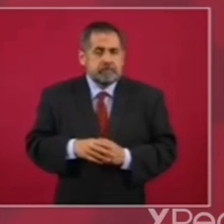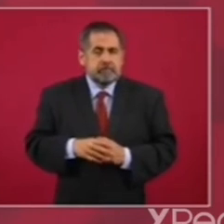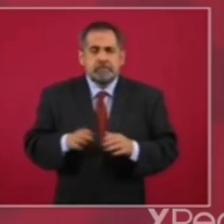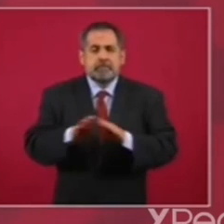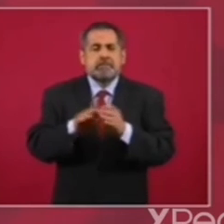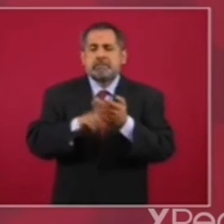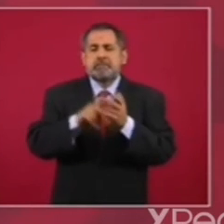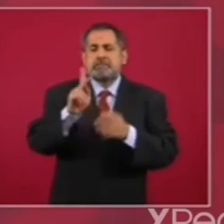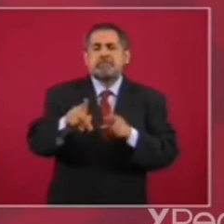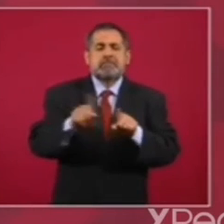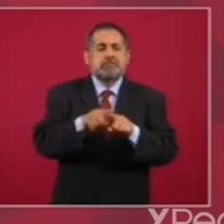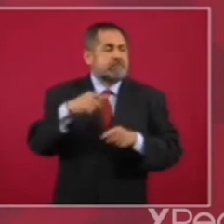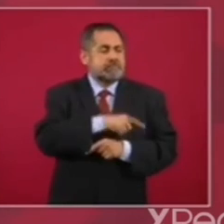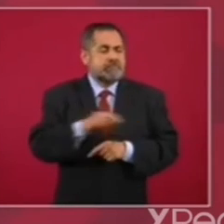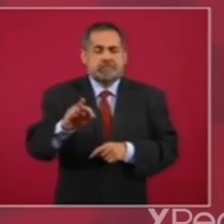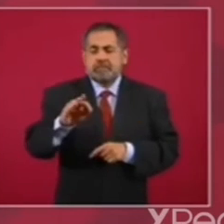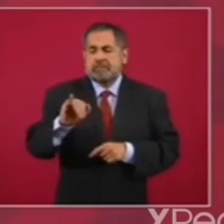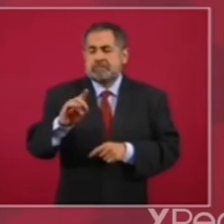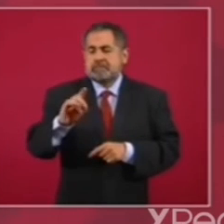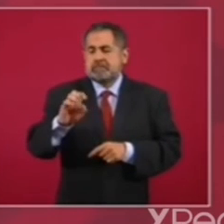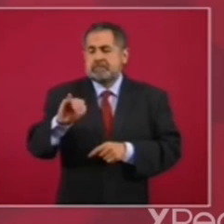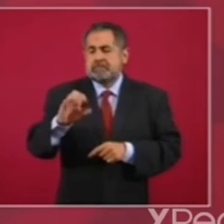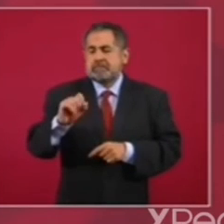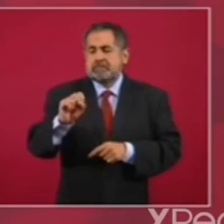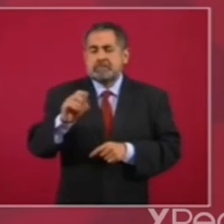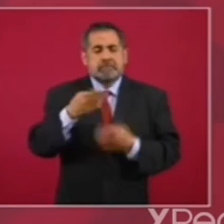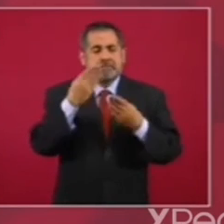es como el caso de los fideicomisos.